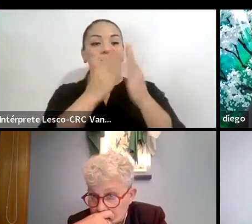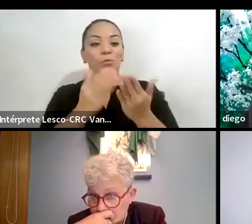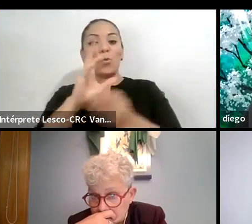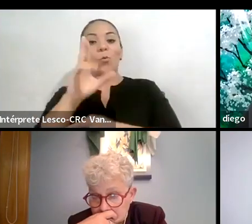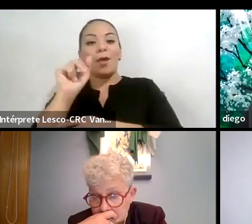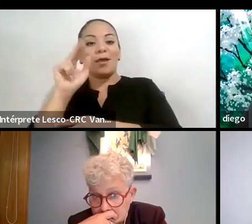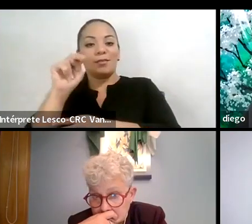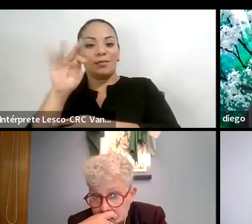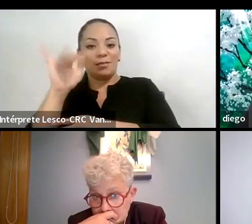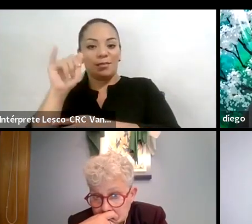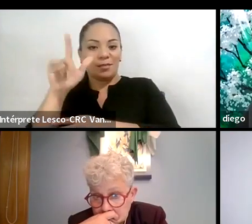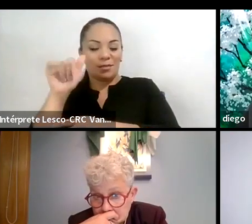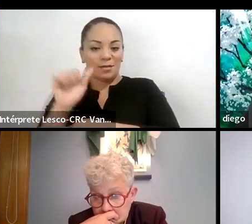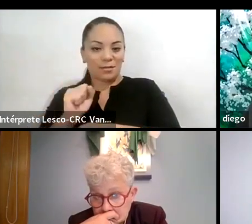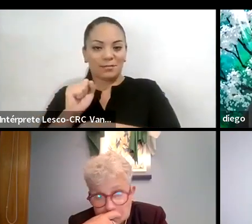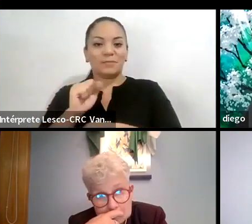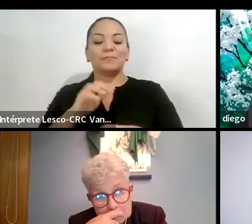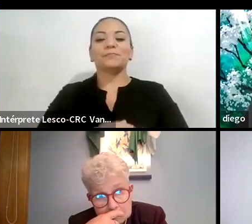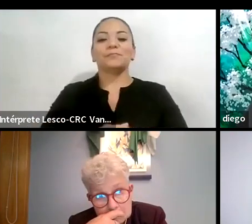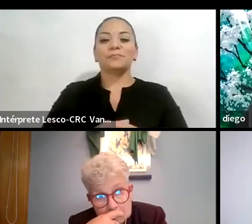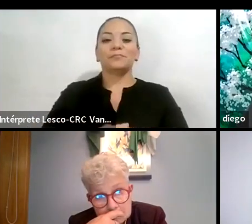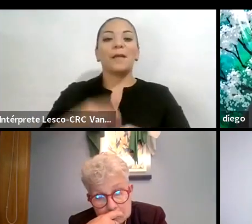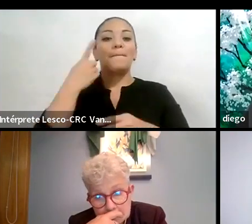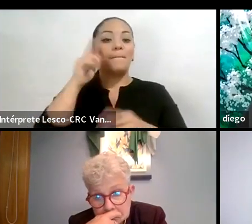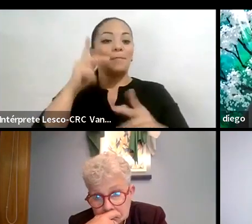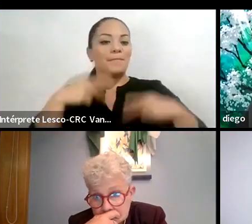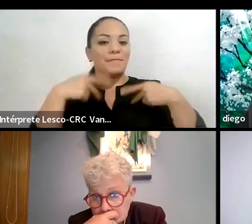Fábulas tropicales para una vida sin violencia.